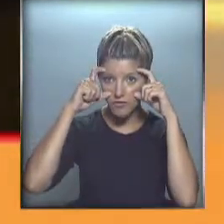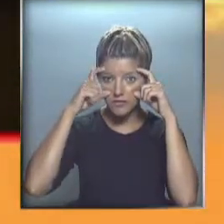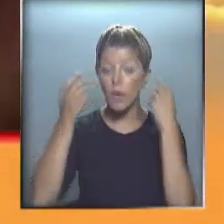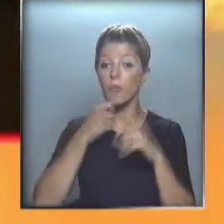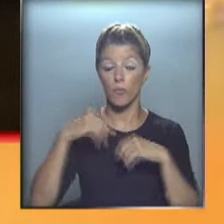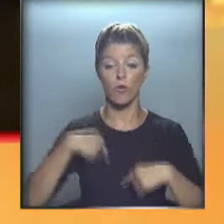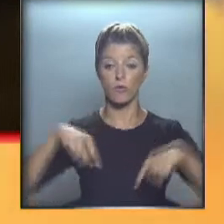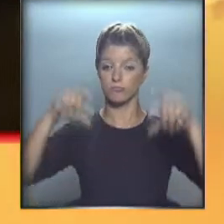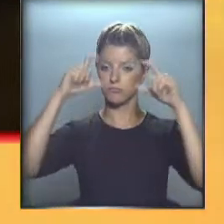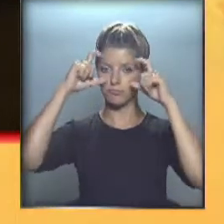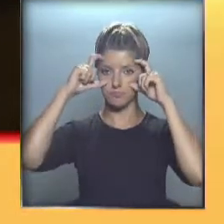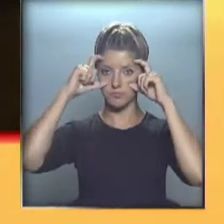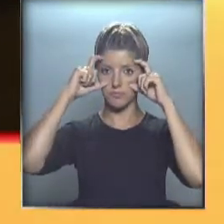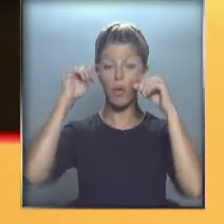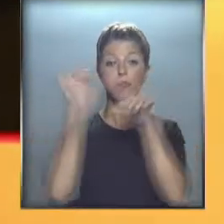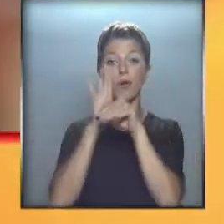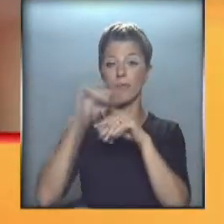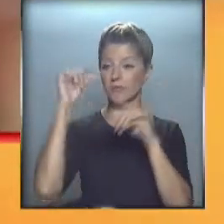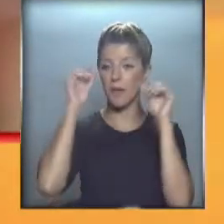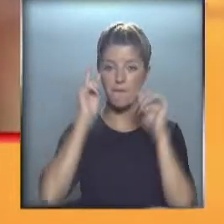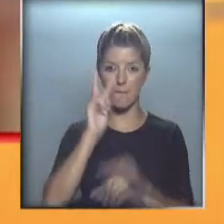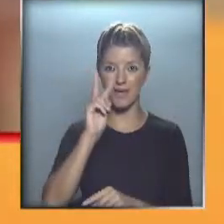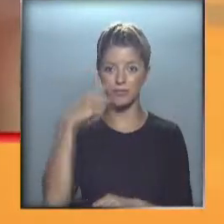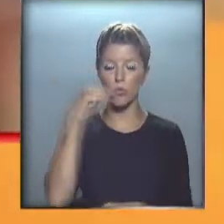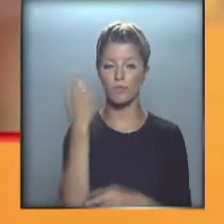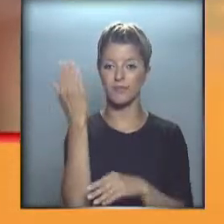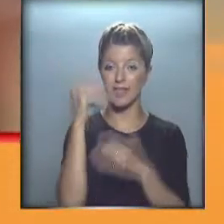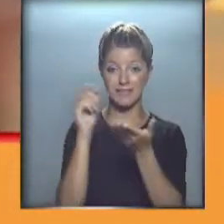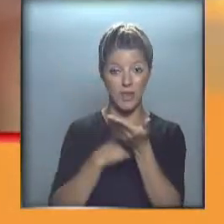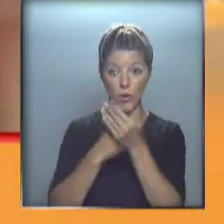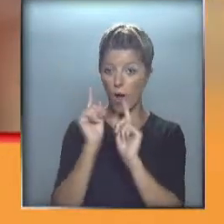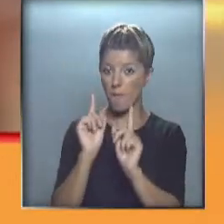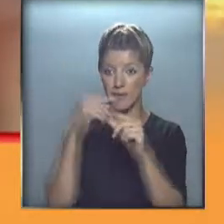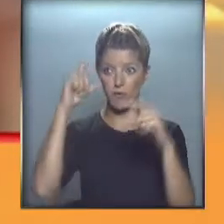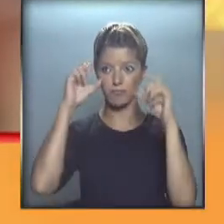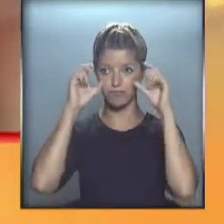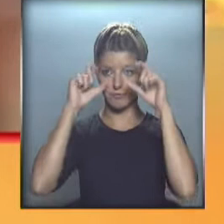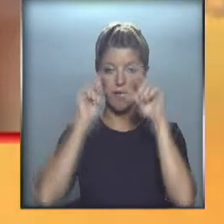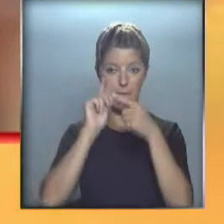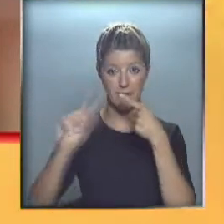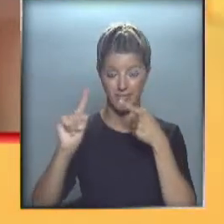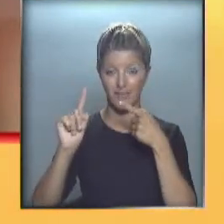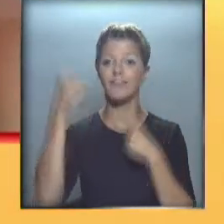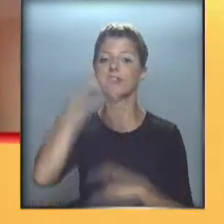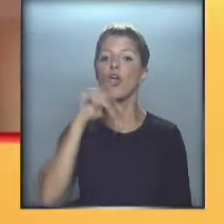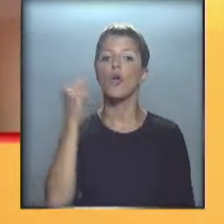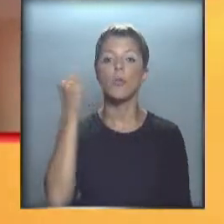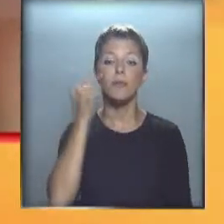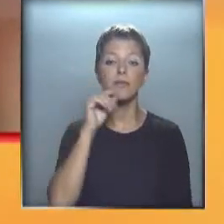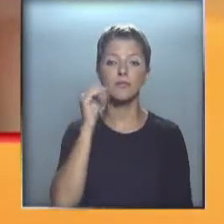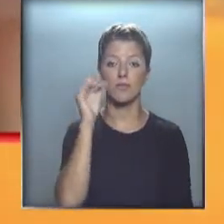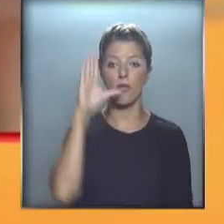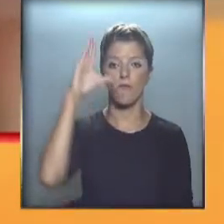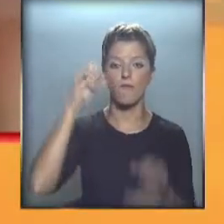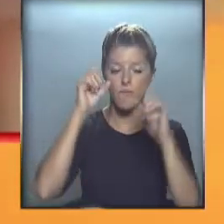se pone los anteojos y es como tener un celular en el ojo. Con un clic uno saca fotos, graba